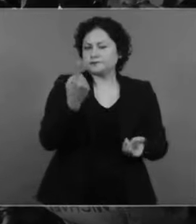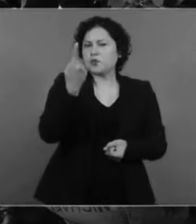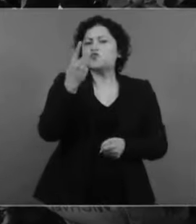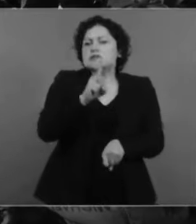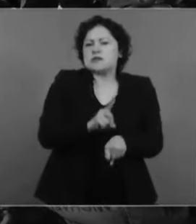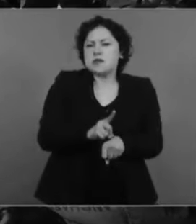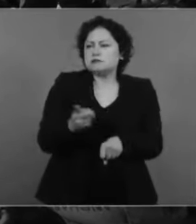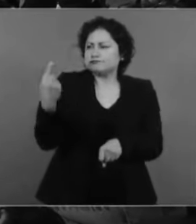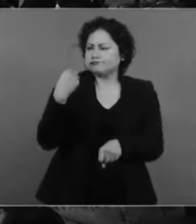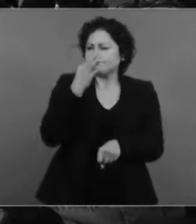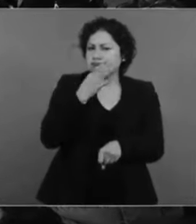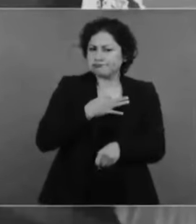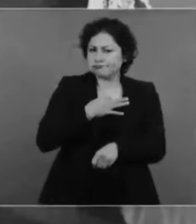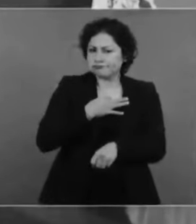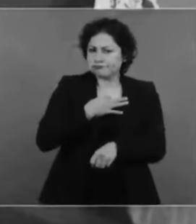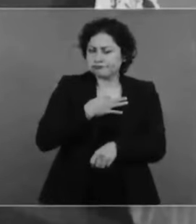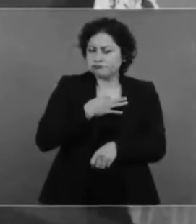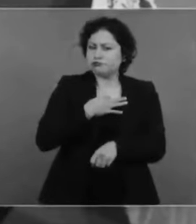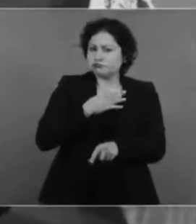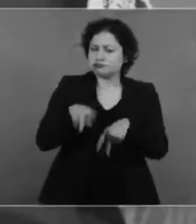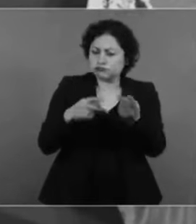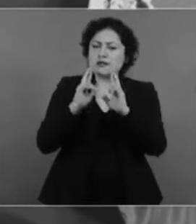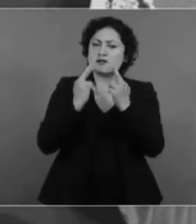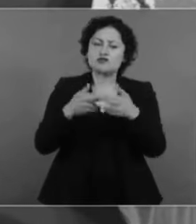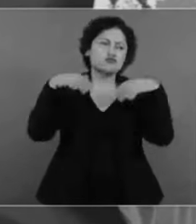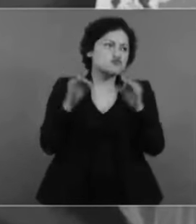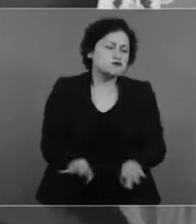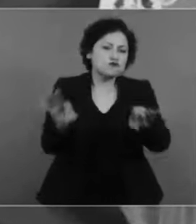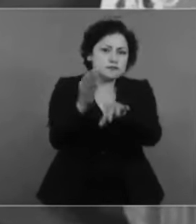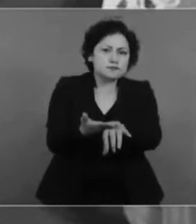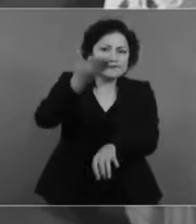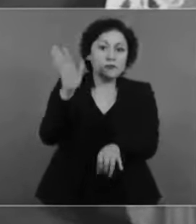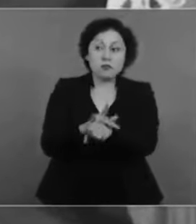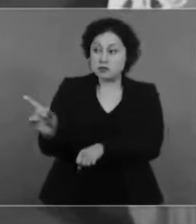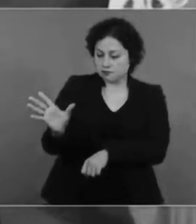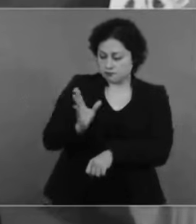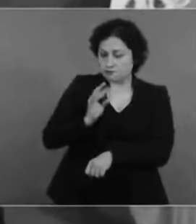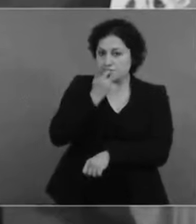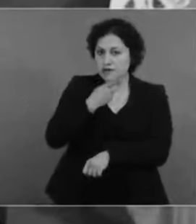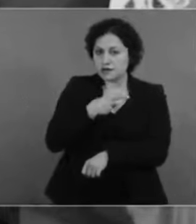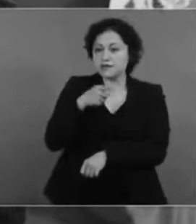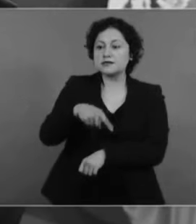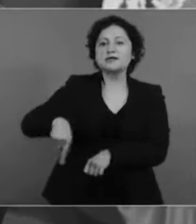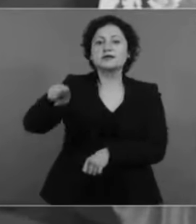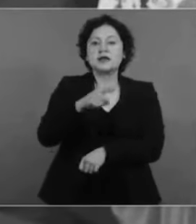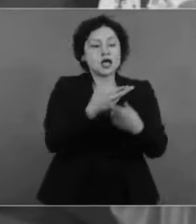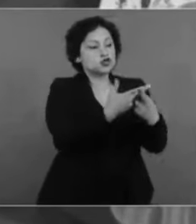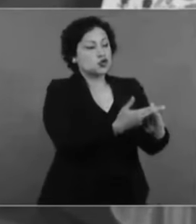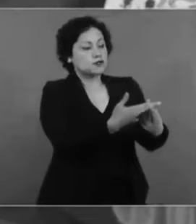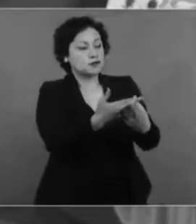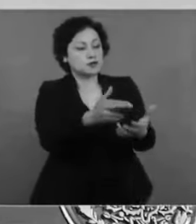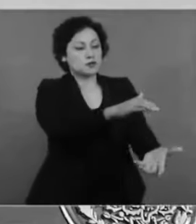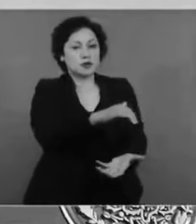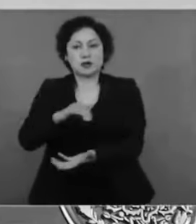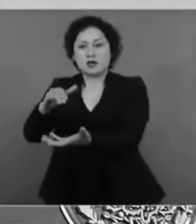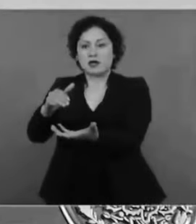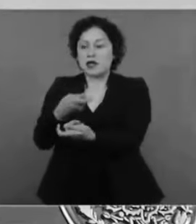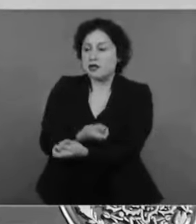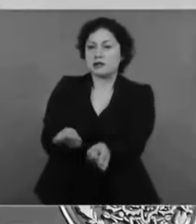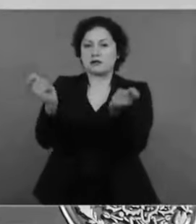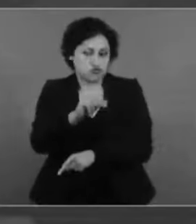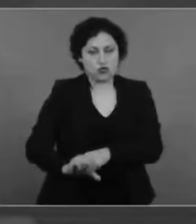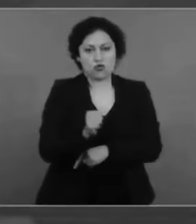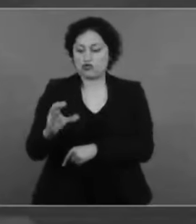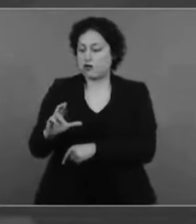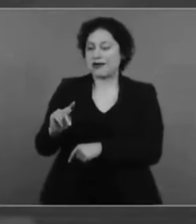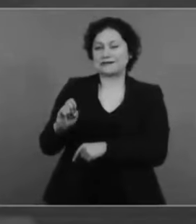era una reunión importantísima porque iban a distribuir lo de los excedentes obtenidos por los precios altos del